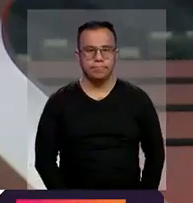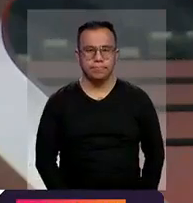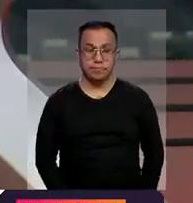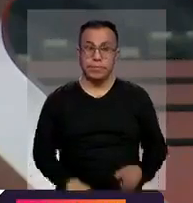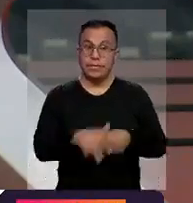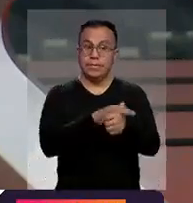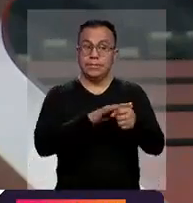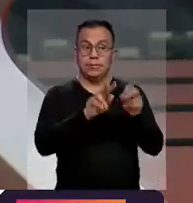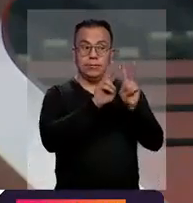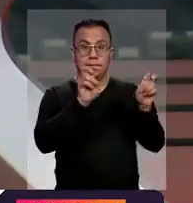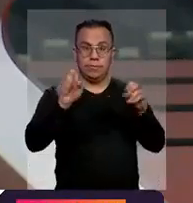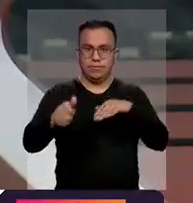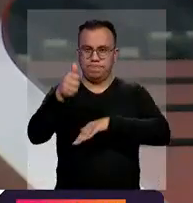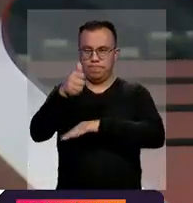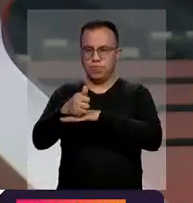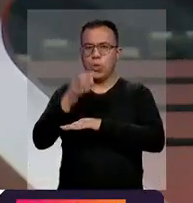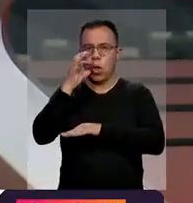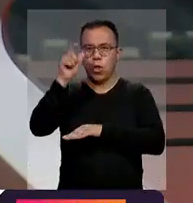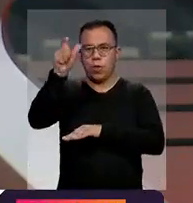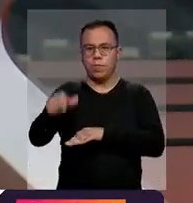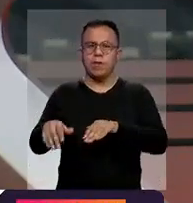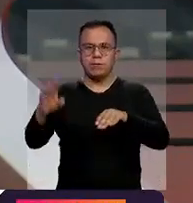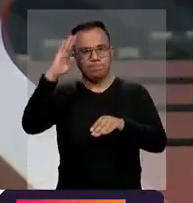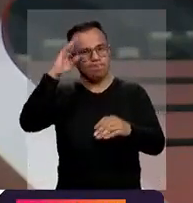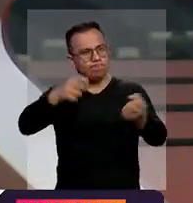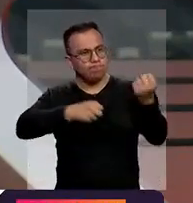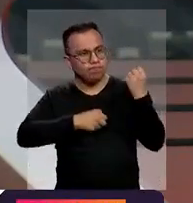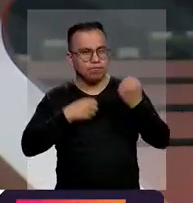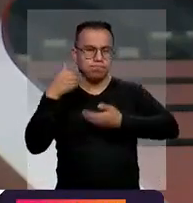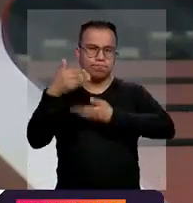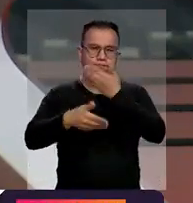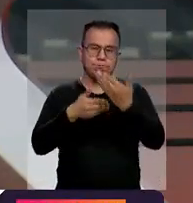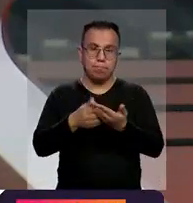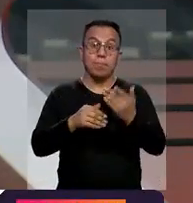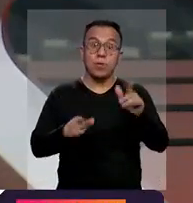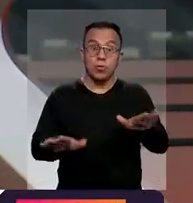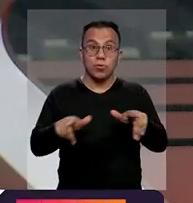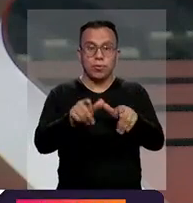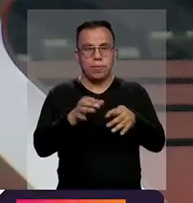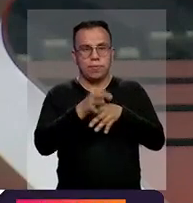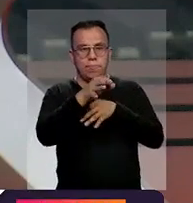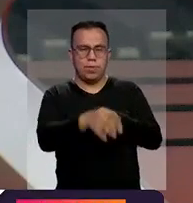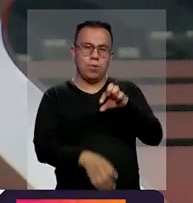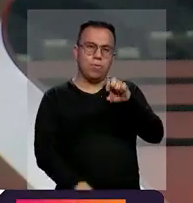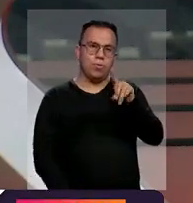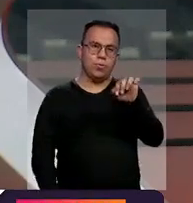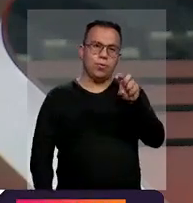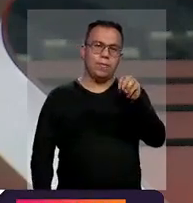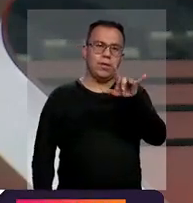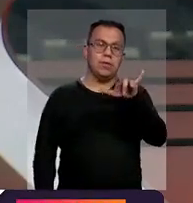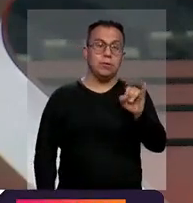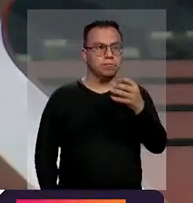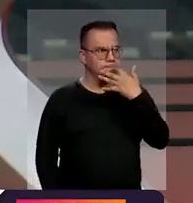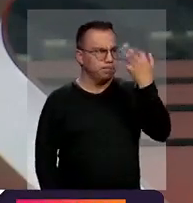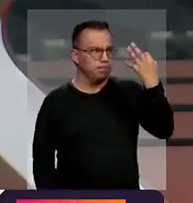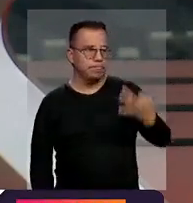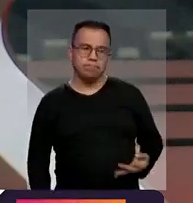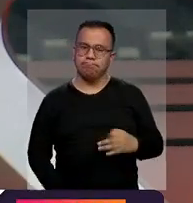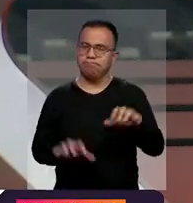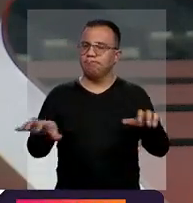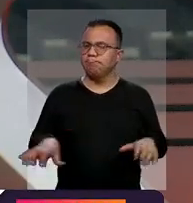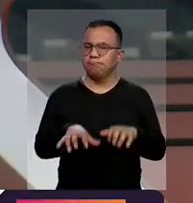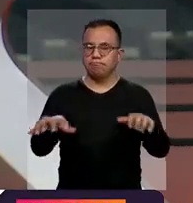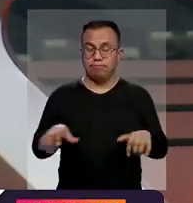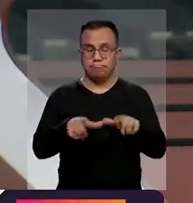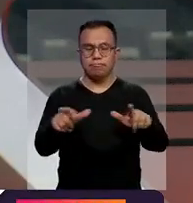Sobre este tema, el comandante del ejército respondió a los señalamientos por cuenta del operativo militar en el departamento del Putumayo. Aseguró que las acciones